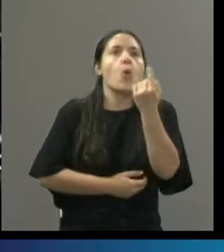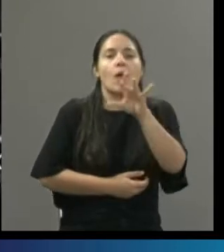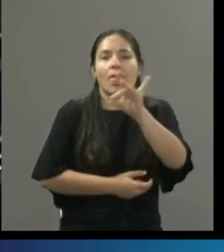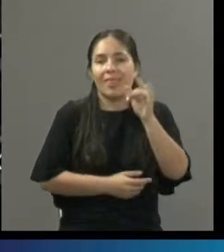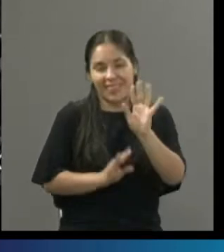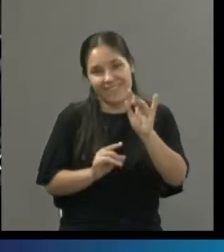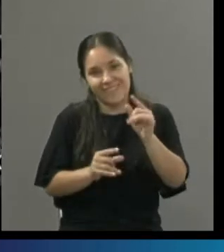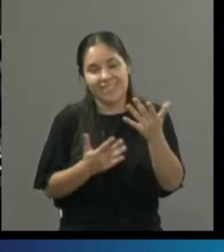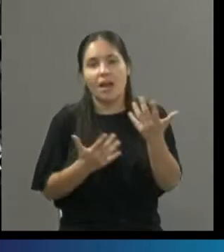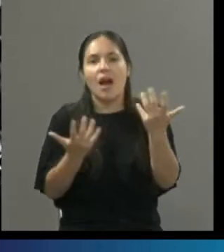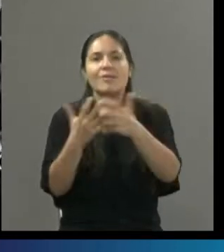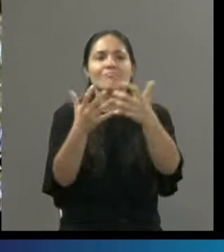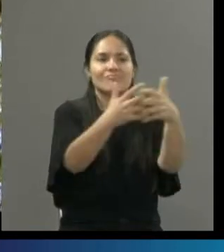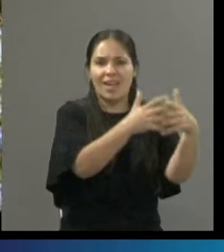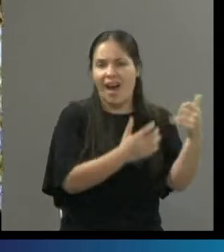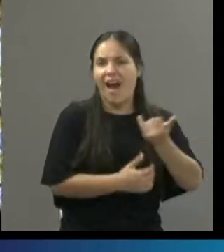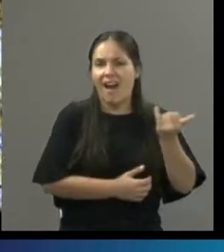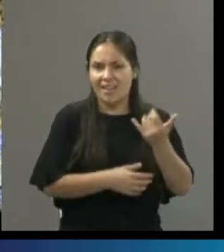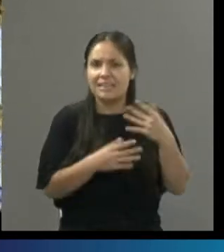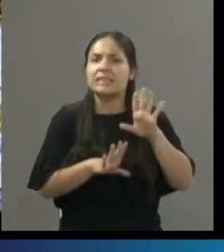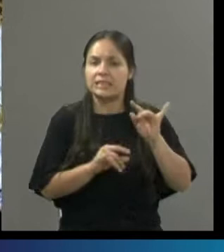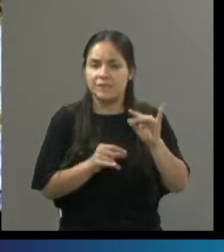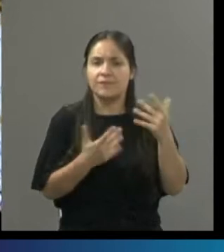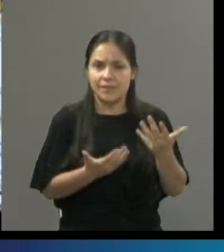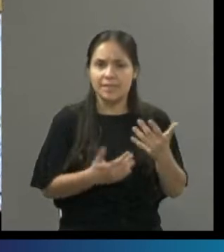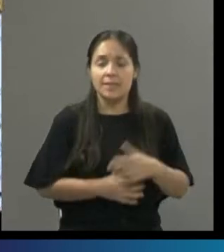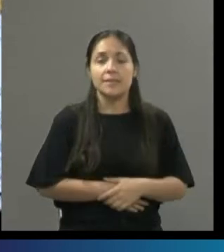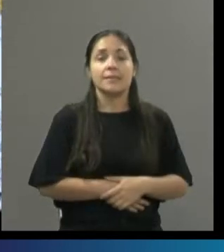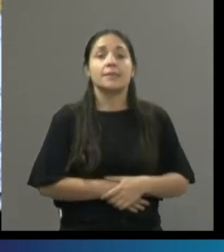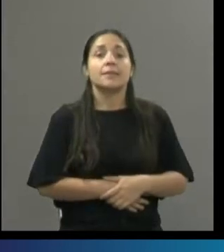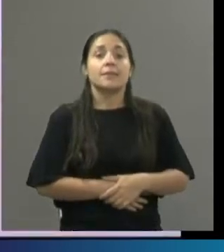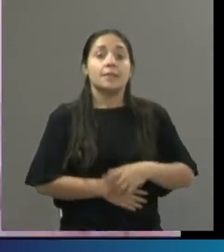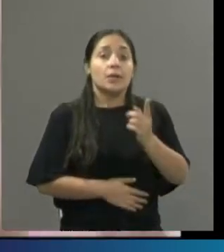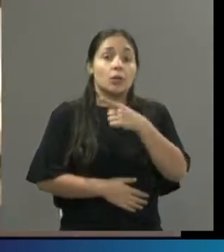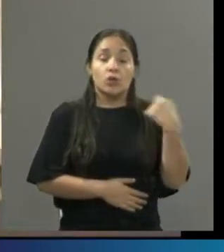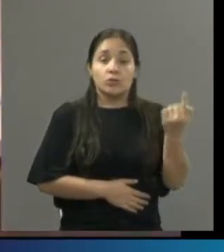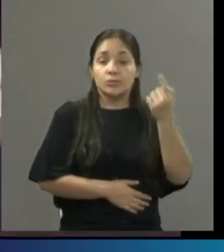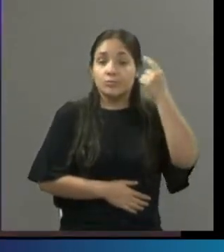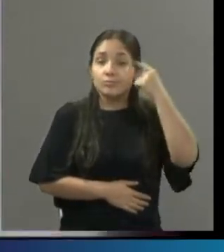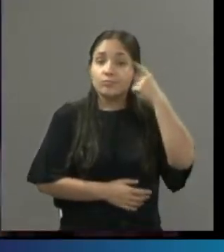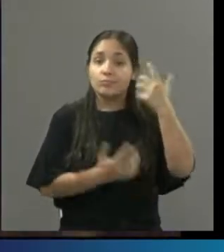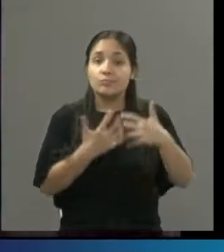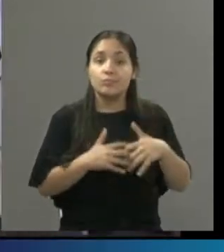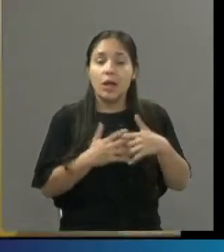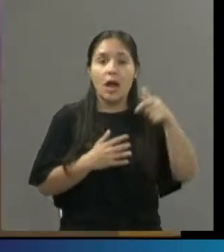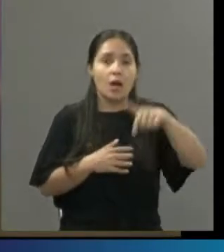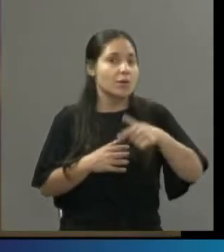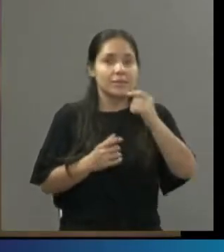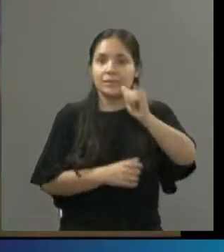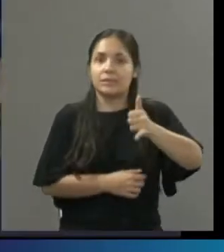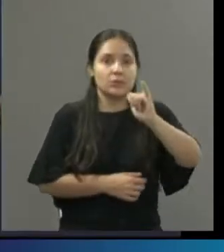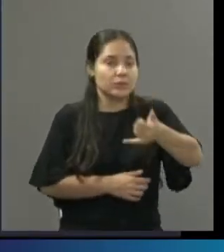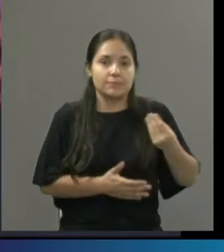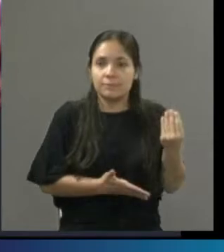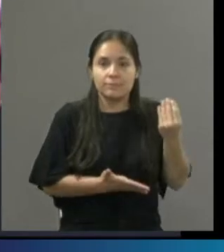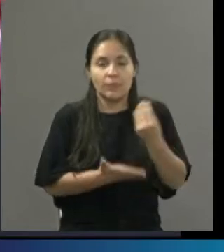está tan interrelacionado que es difícil. Lo que creemos es que es momento de tomar las riendas de parte de